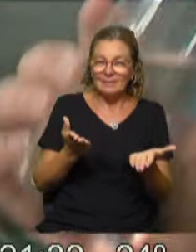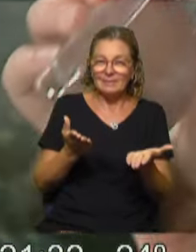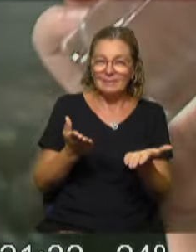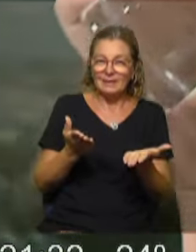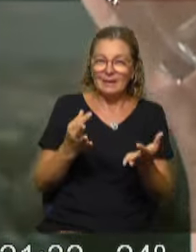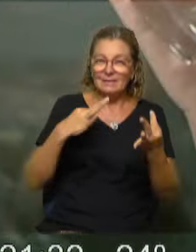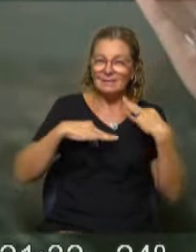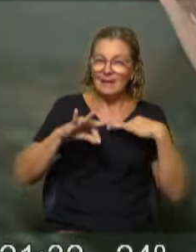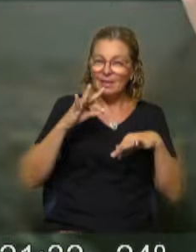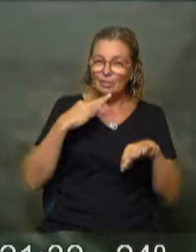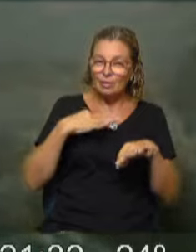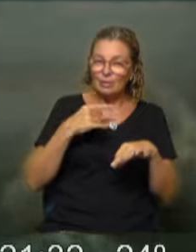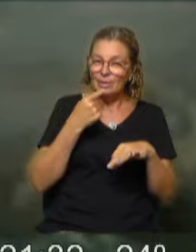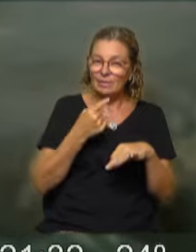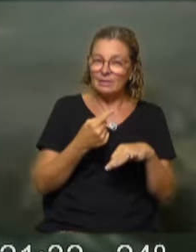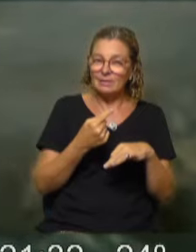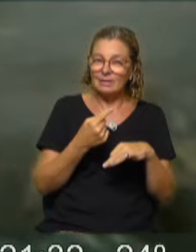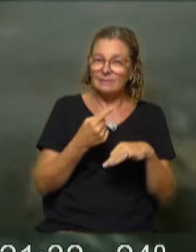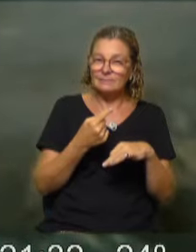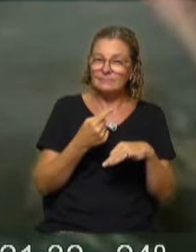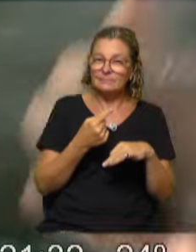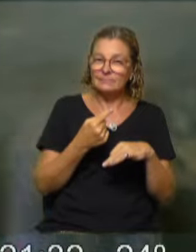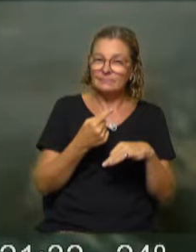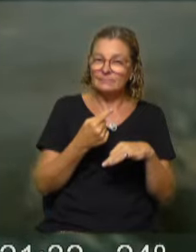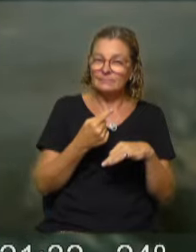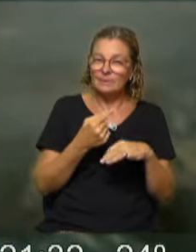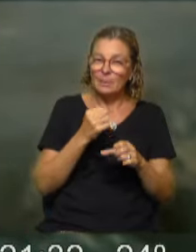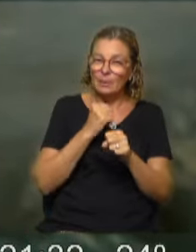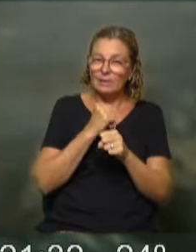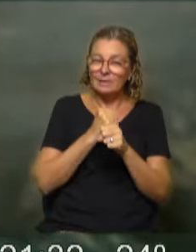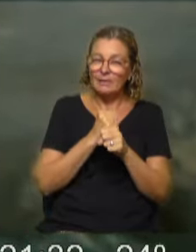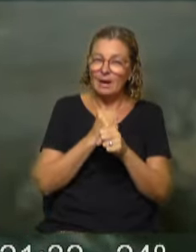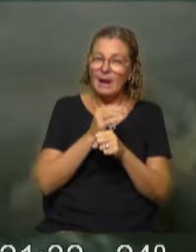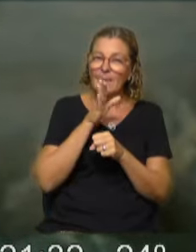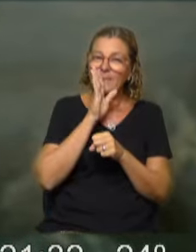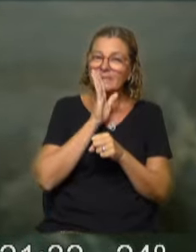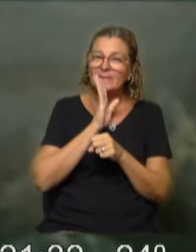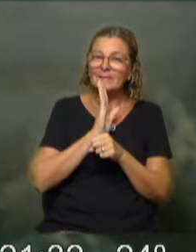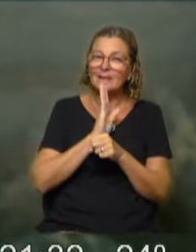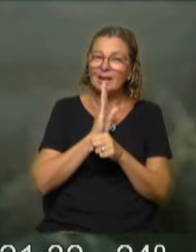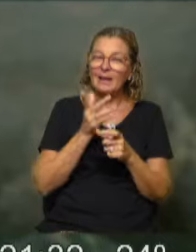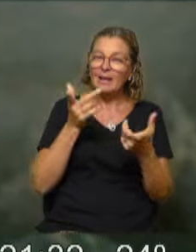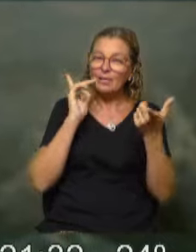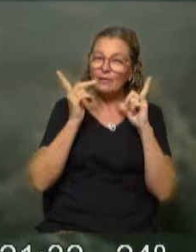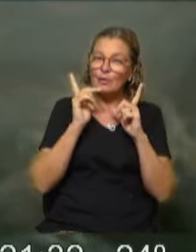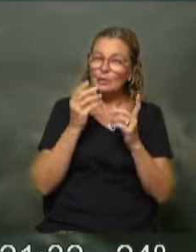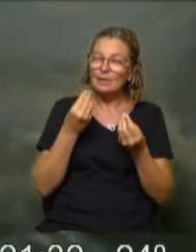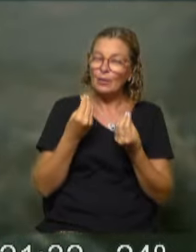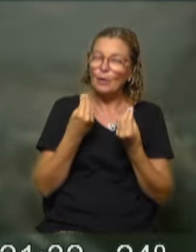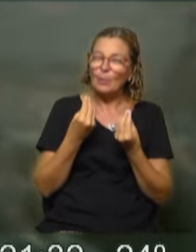Cuando presentan la obra, ¿no? Dicen como que es como para trabajar la paciencia, el disfrute.